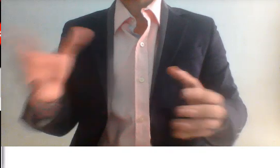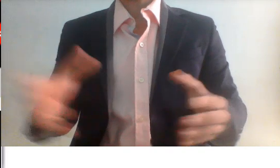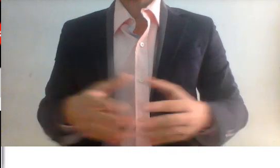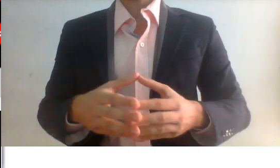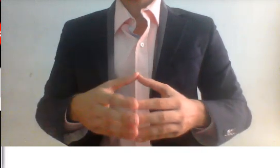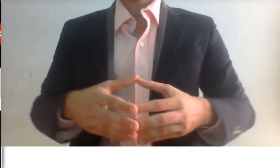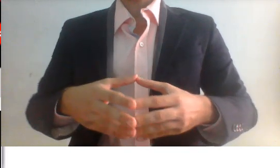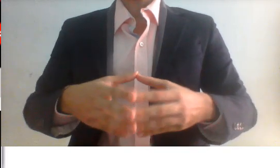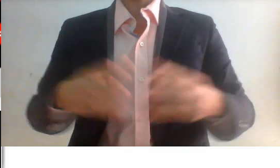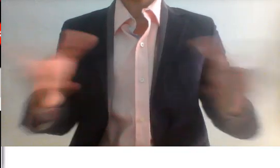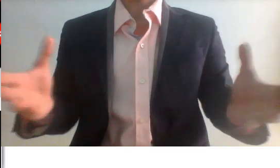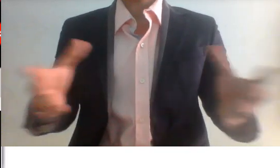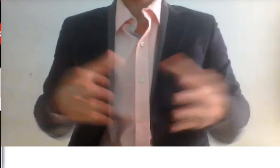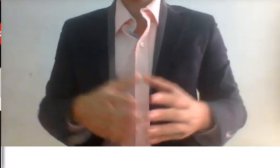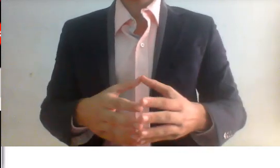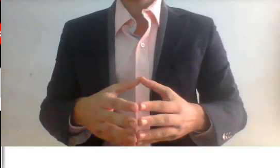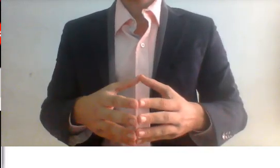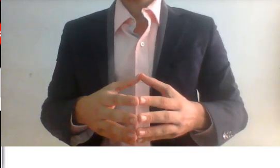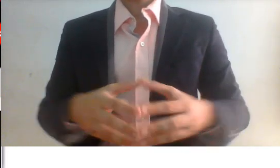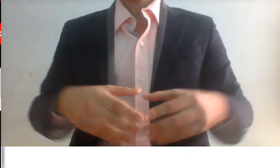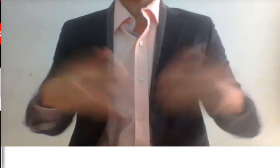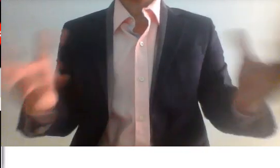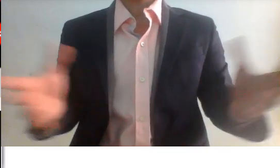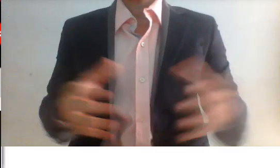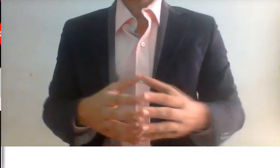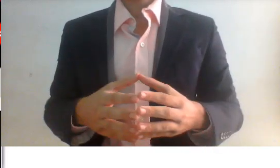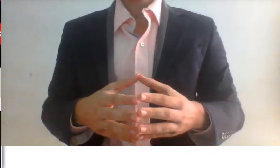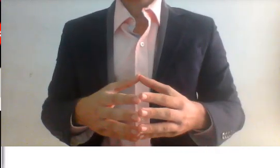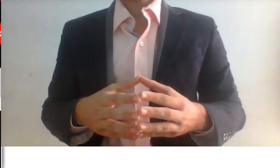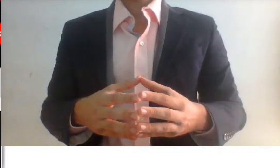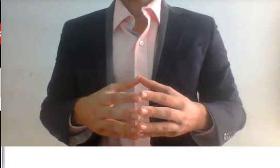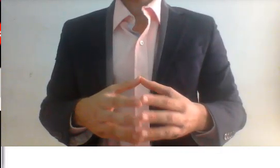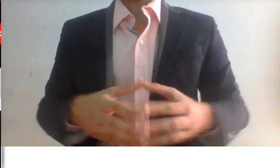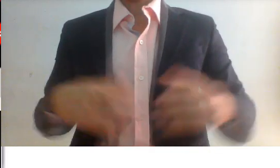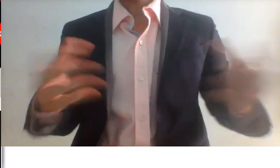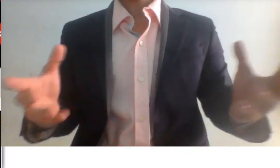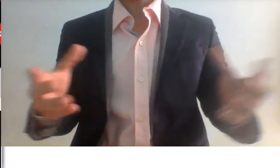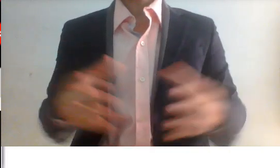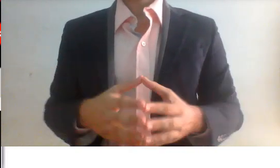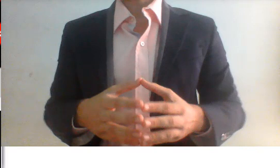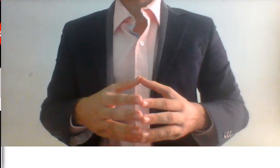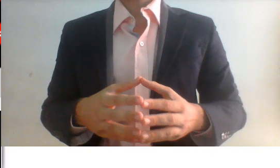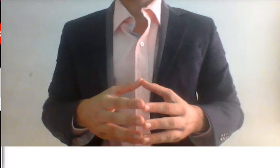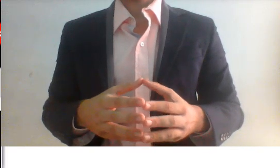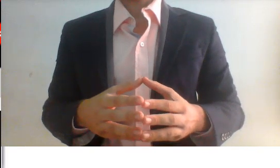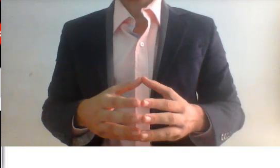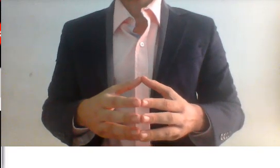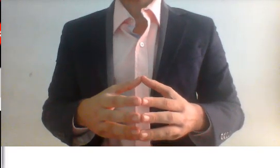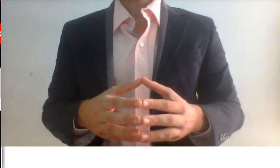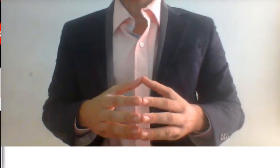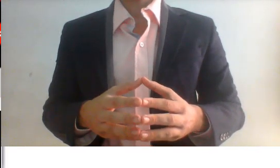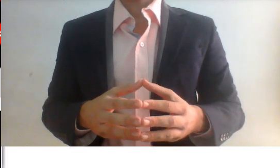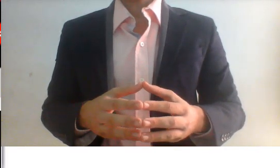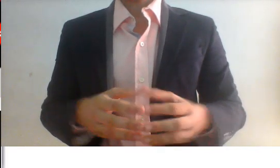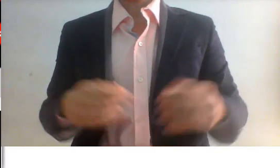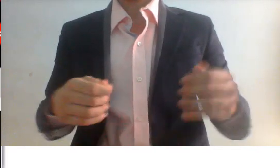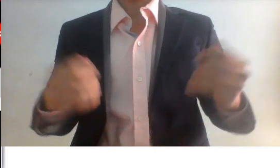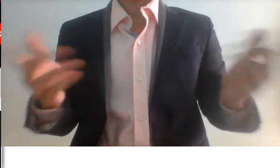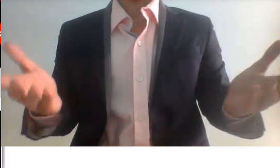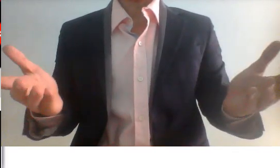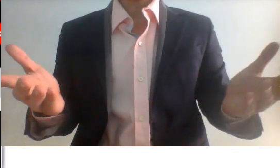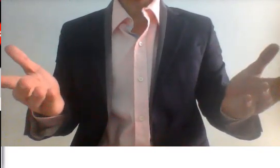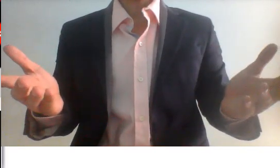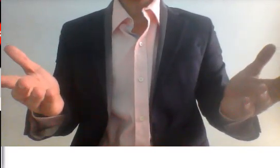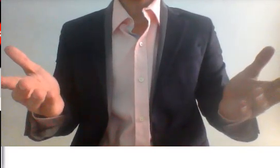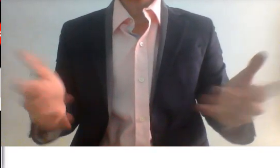destinando al sector privado no rindieron ningún fruto, todo lo contrario. Cosas como estas son las que les están ardiendo. Y como